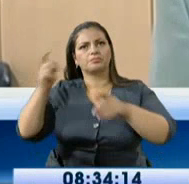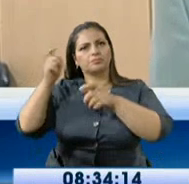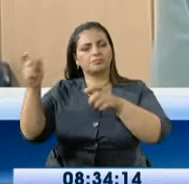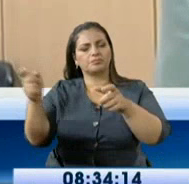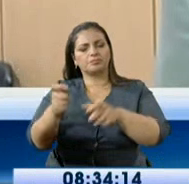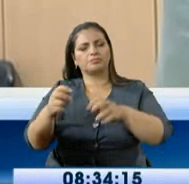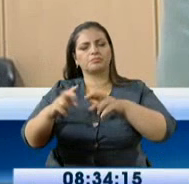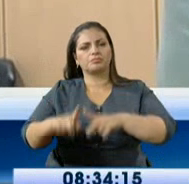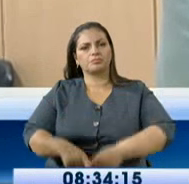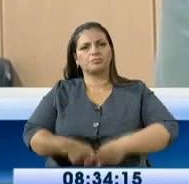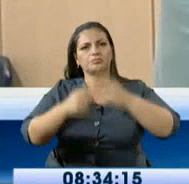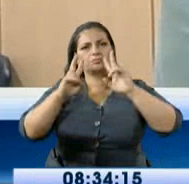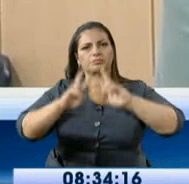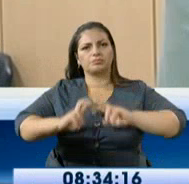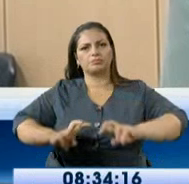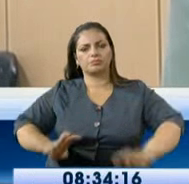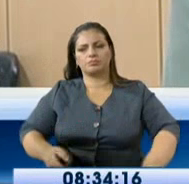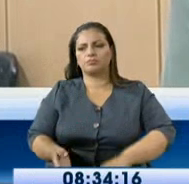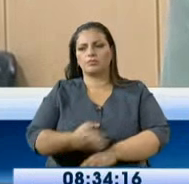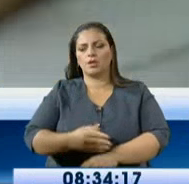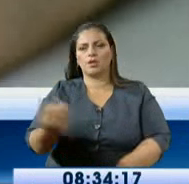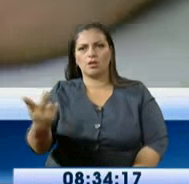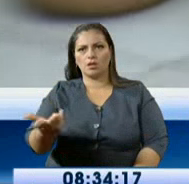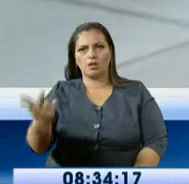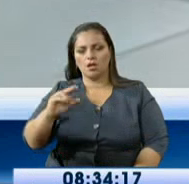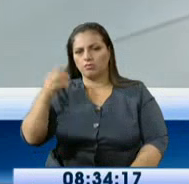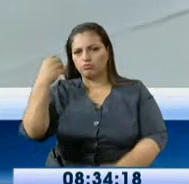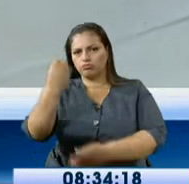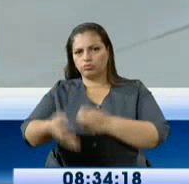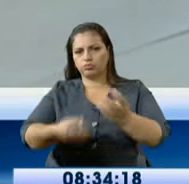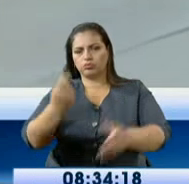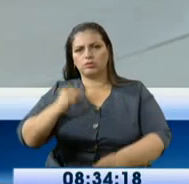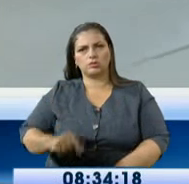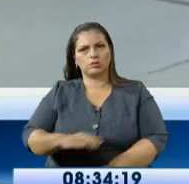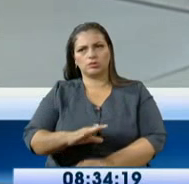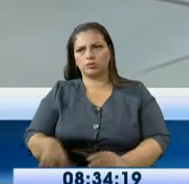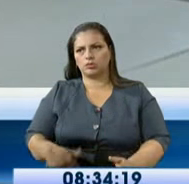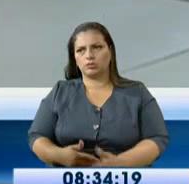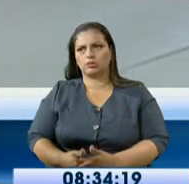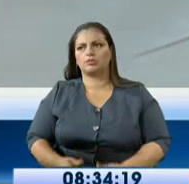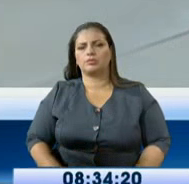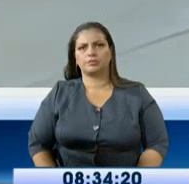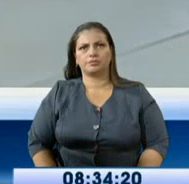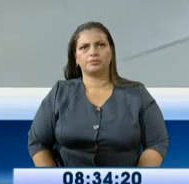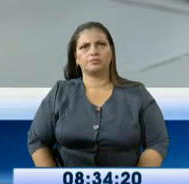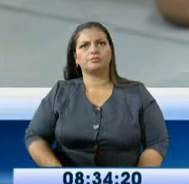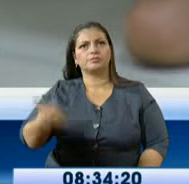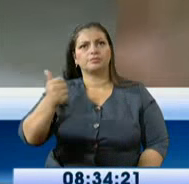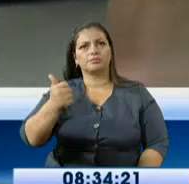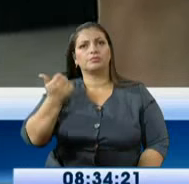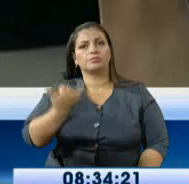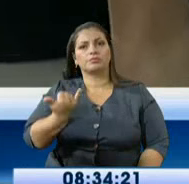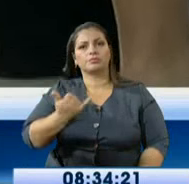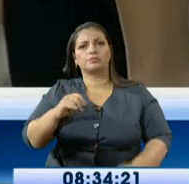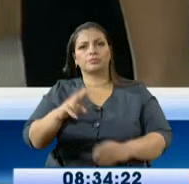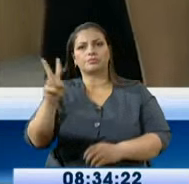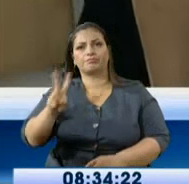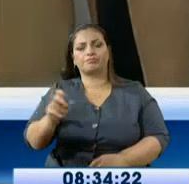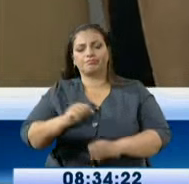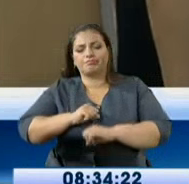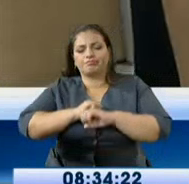investigación correspondiente con los datos que ellos puedan aportar. Sucedió en horas de la madrugada de este viernes. Los afectados